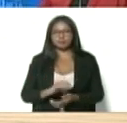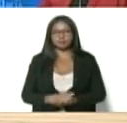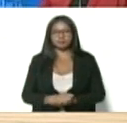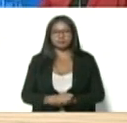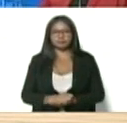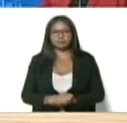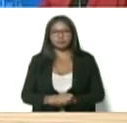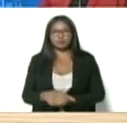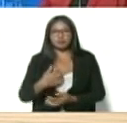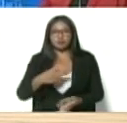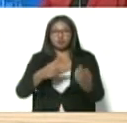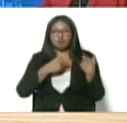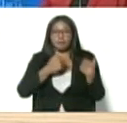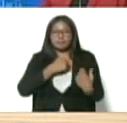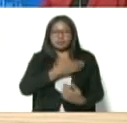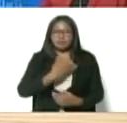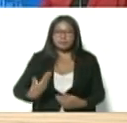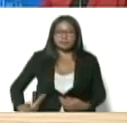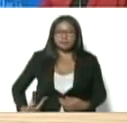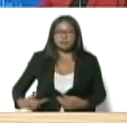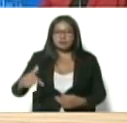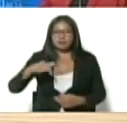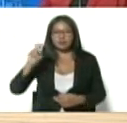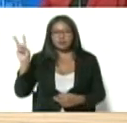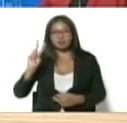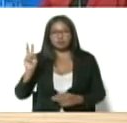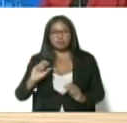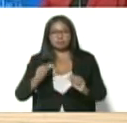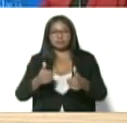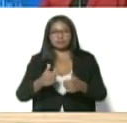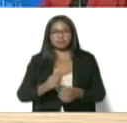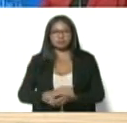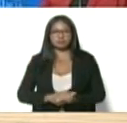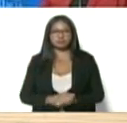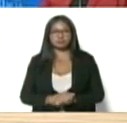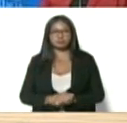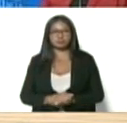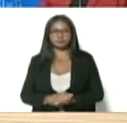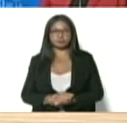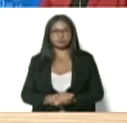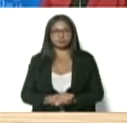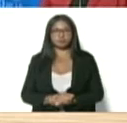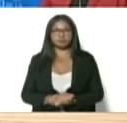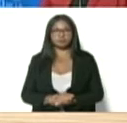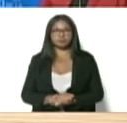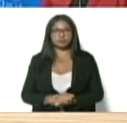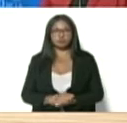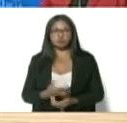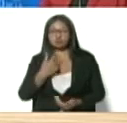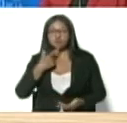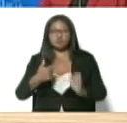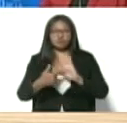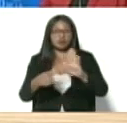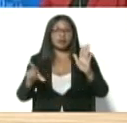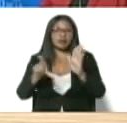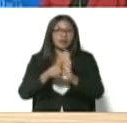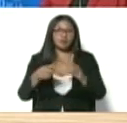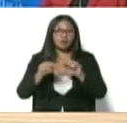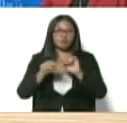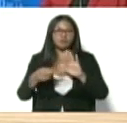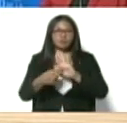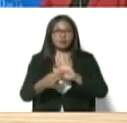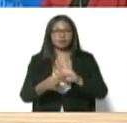correspondió a mí como presidente de la república bolivariana de venezuela publicar esa ley darle el